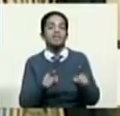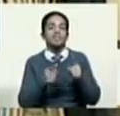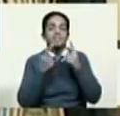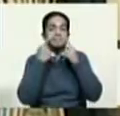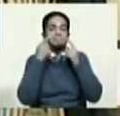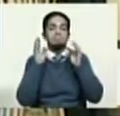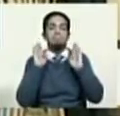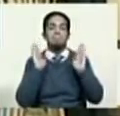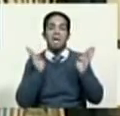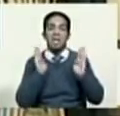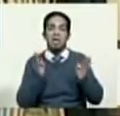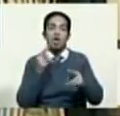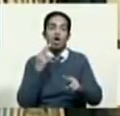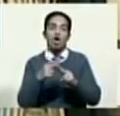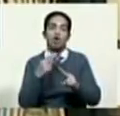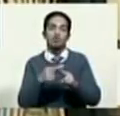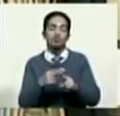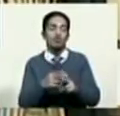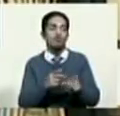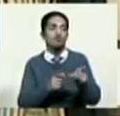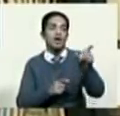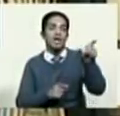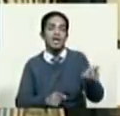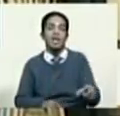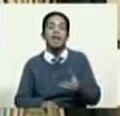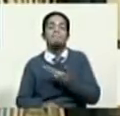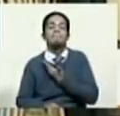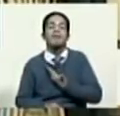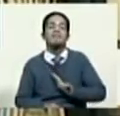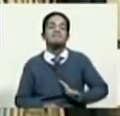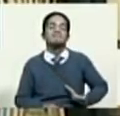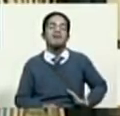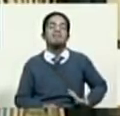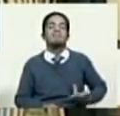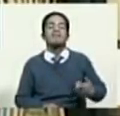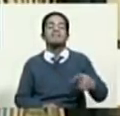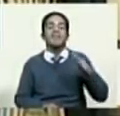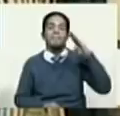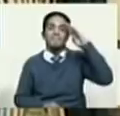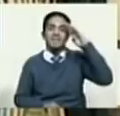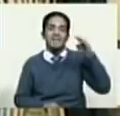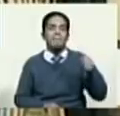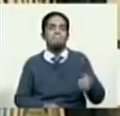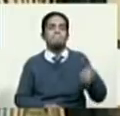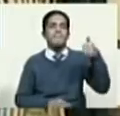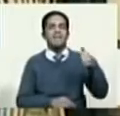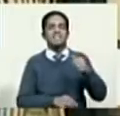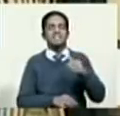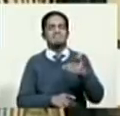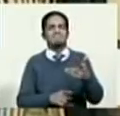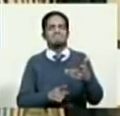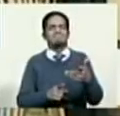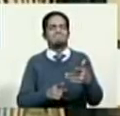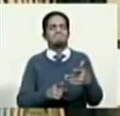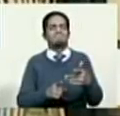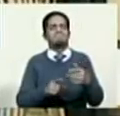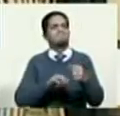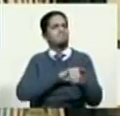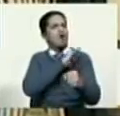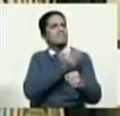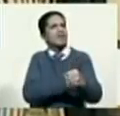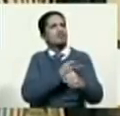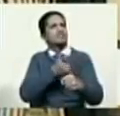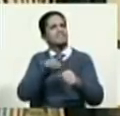el presidente de la potencia militar más poderosa y agresiva del mundo diga que